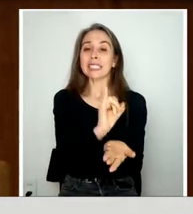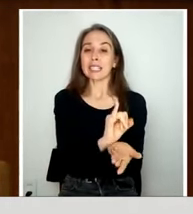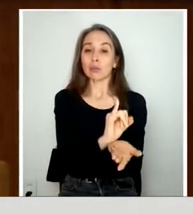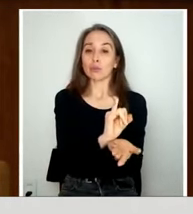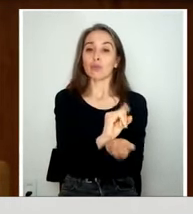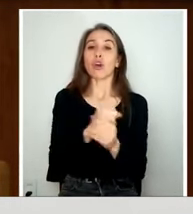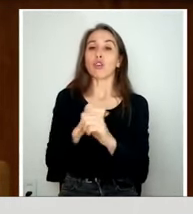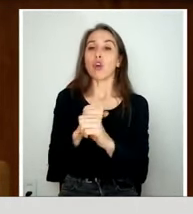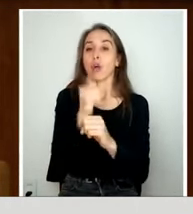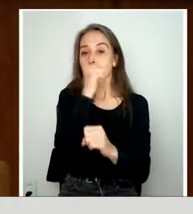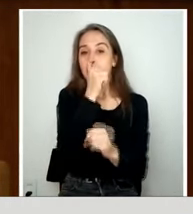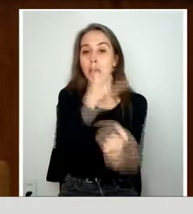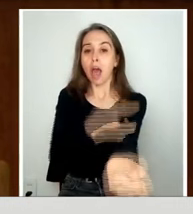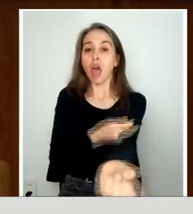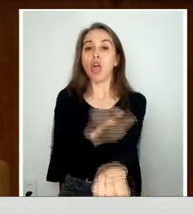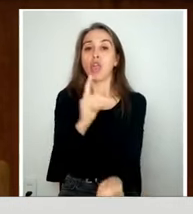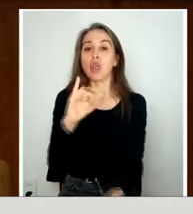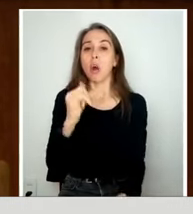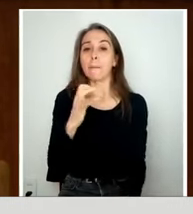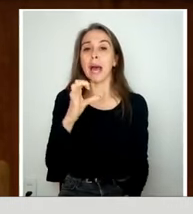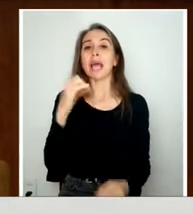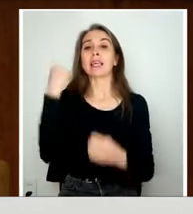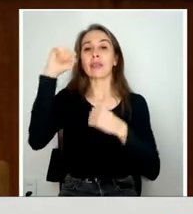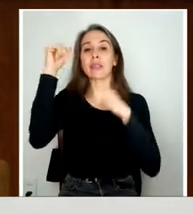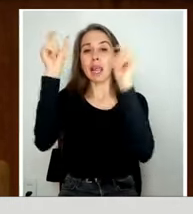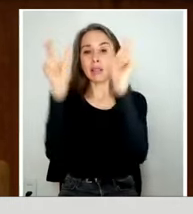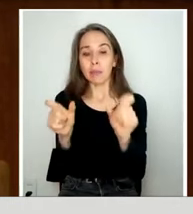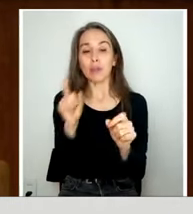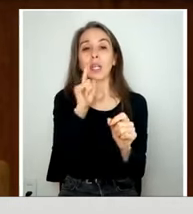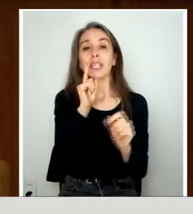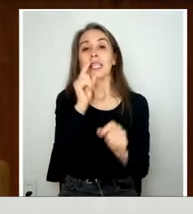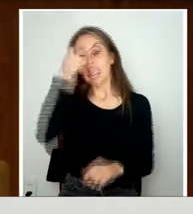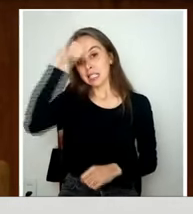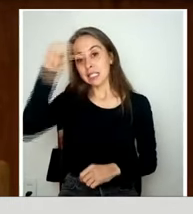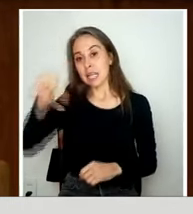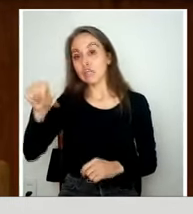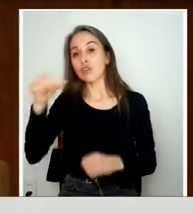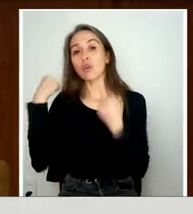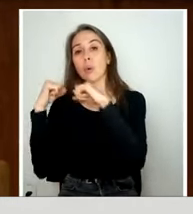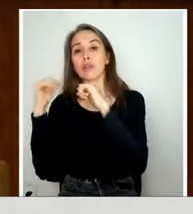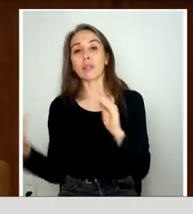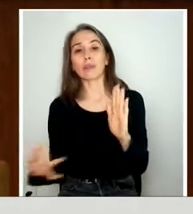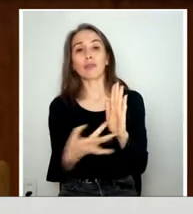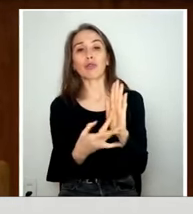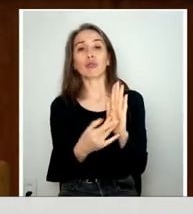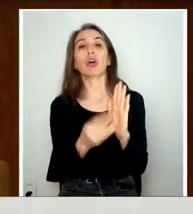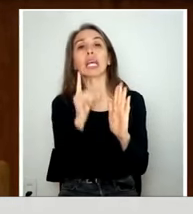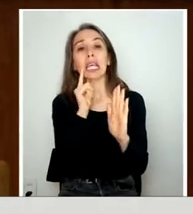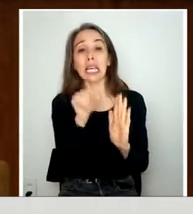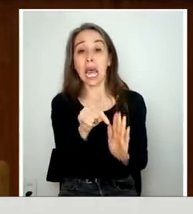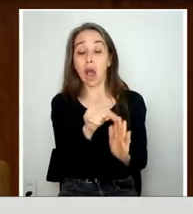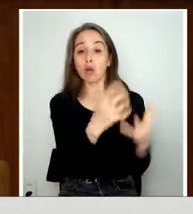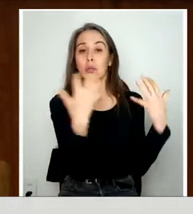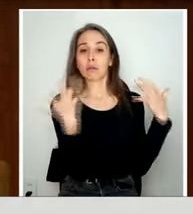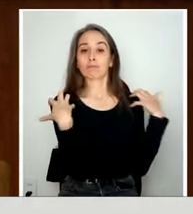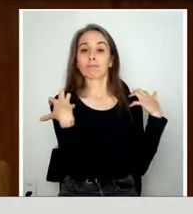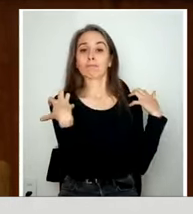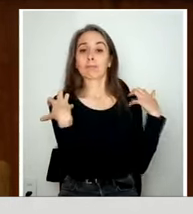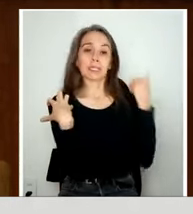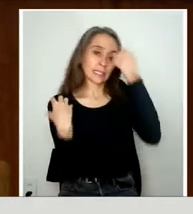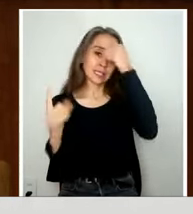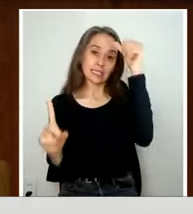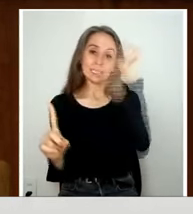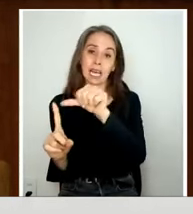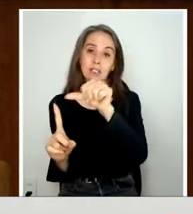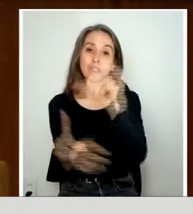no menos importante relativa al ente de las infracciones en este campo actualmente dicha función sancionatoria recae en el tribunal